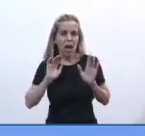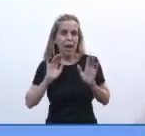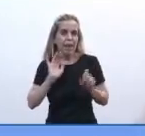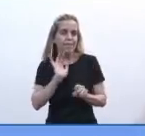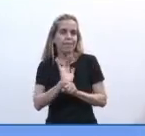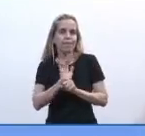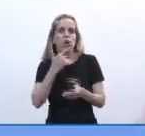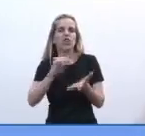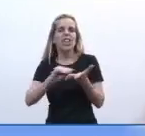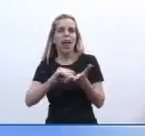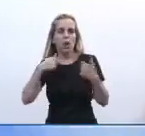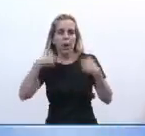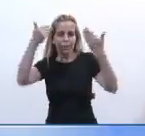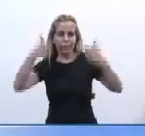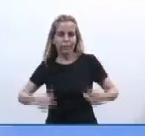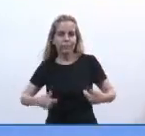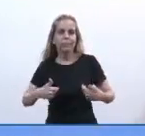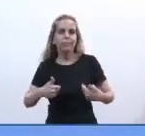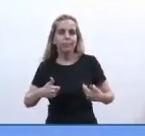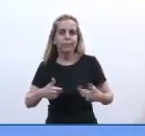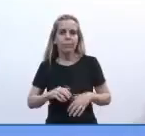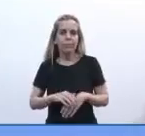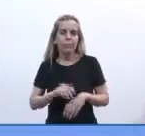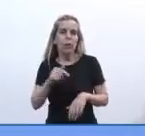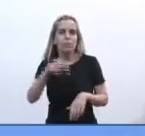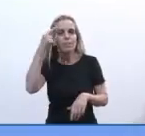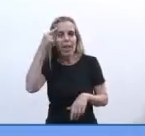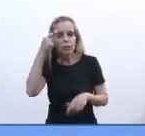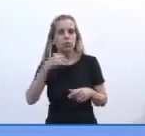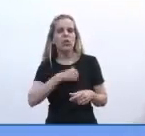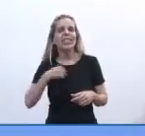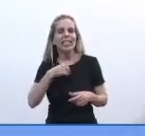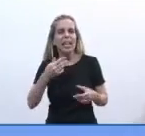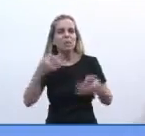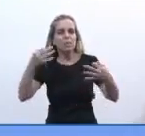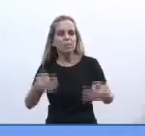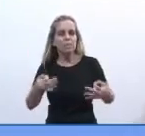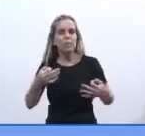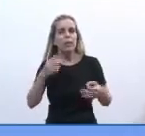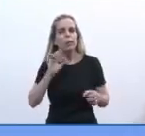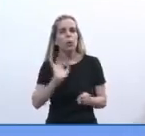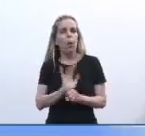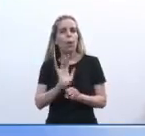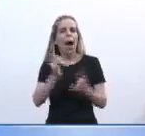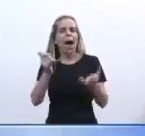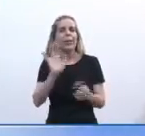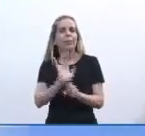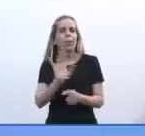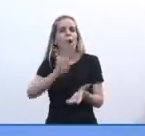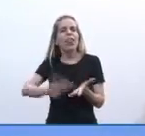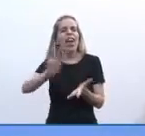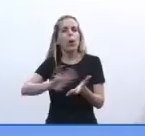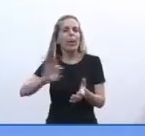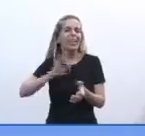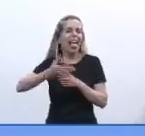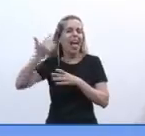senadora siento y pienso que tenemos una deuda histórica una